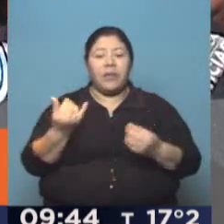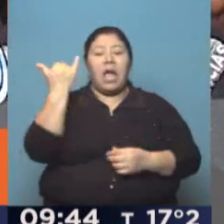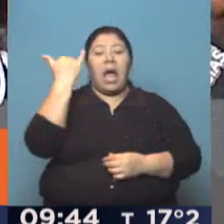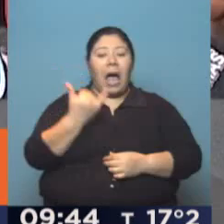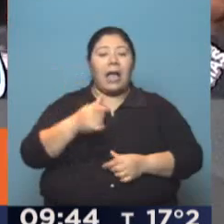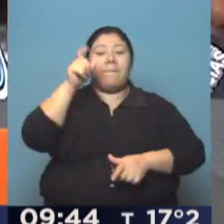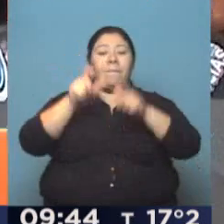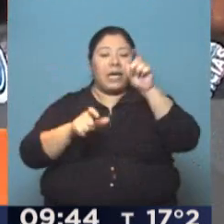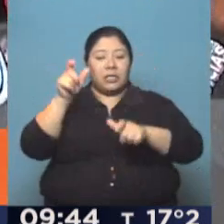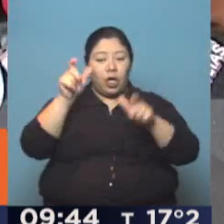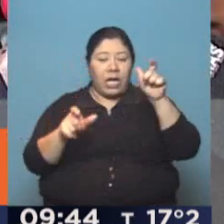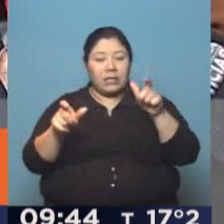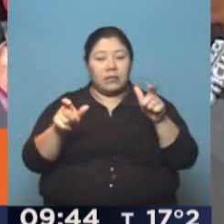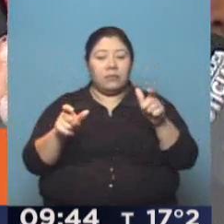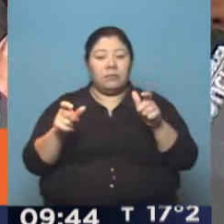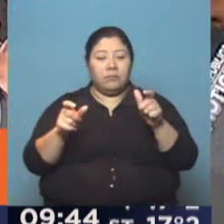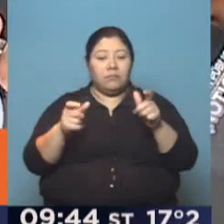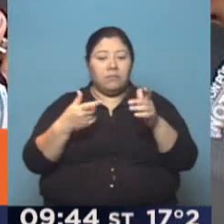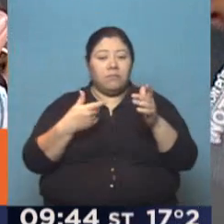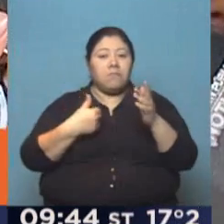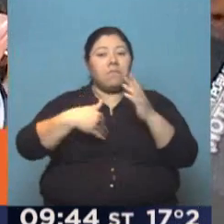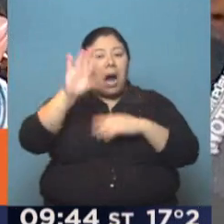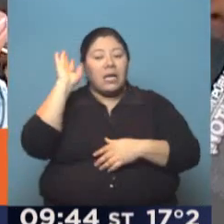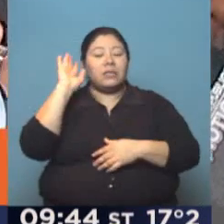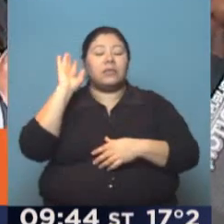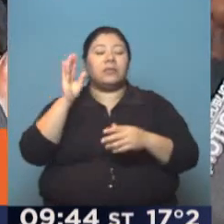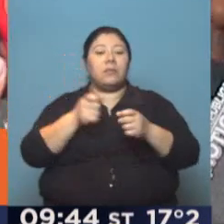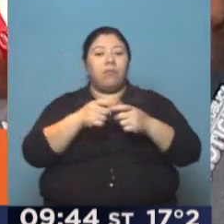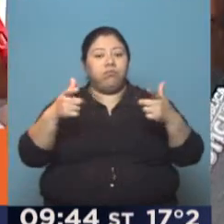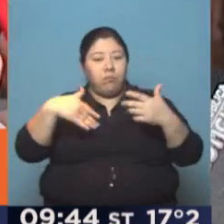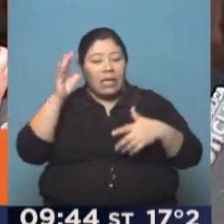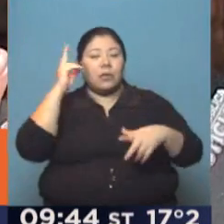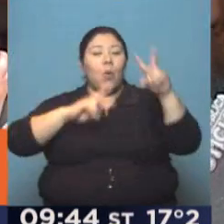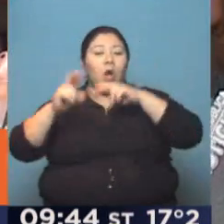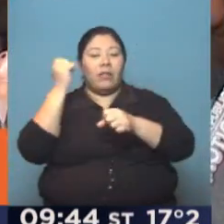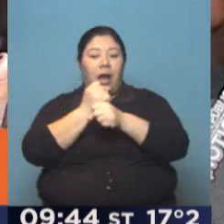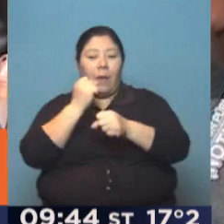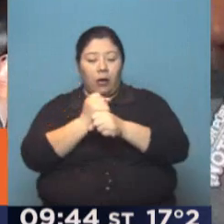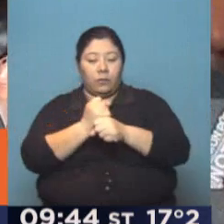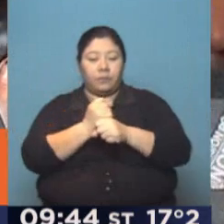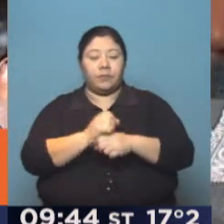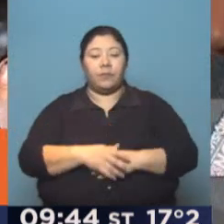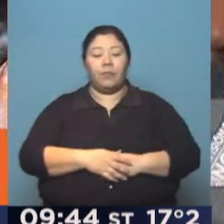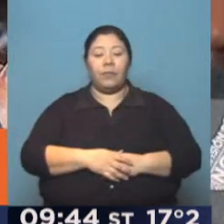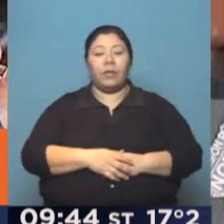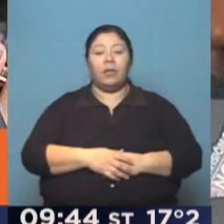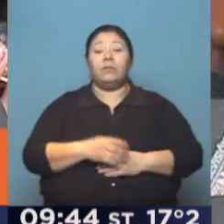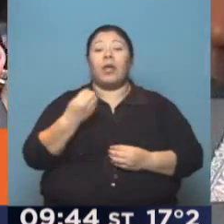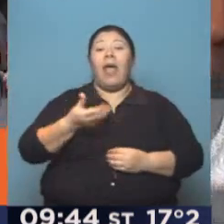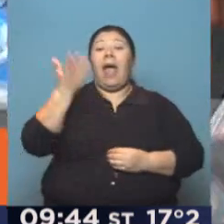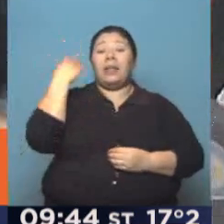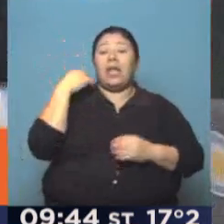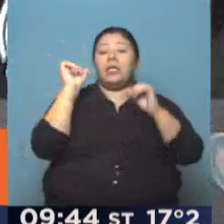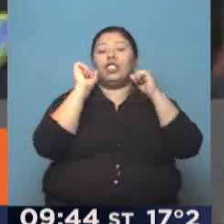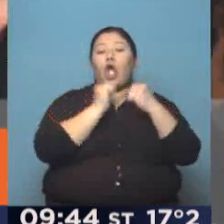fue a buscar empleo, supuestamente. Me parece que es una forma que había antes, como hemos denunciado en el pasado, de ocultar las cifras. Muchas